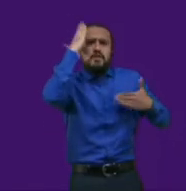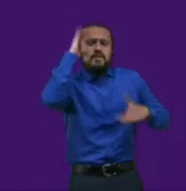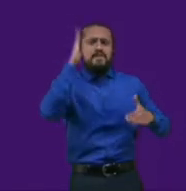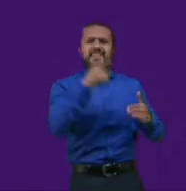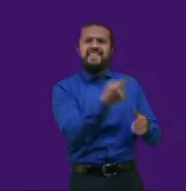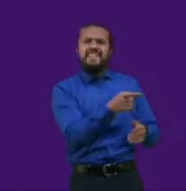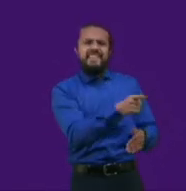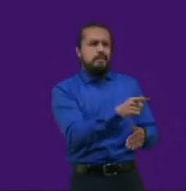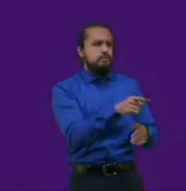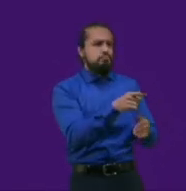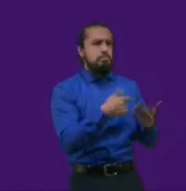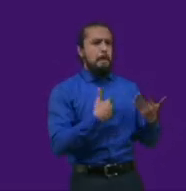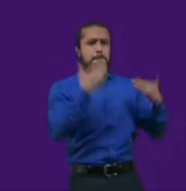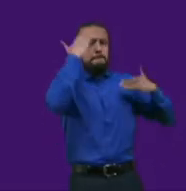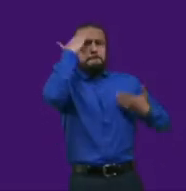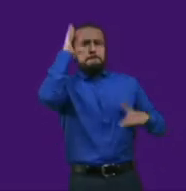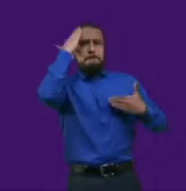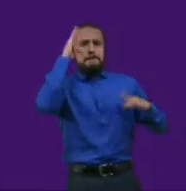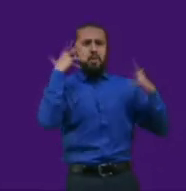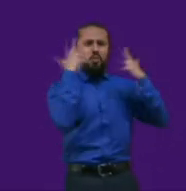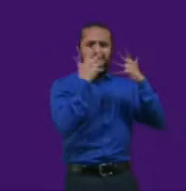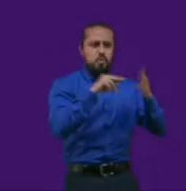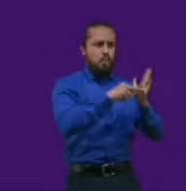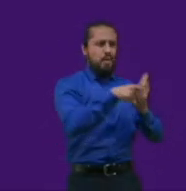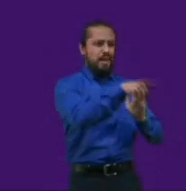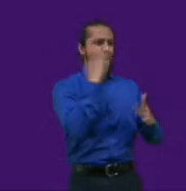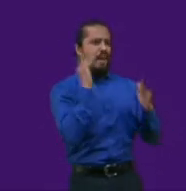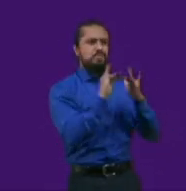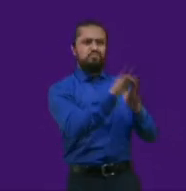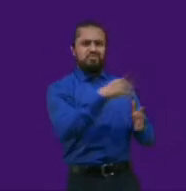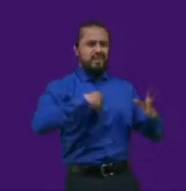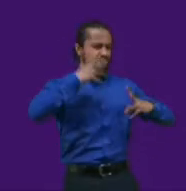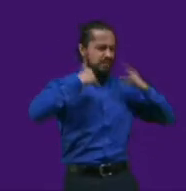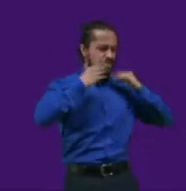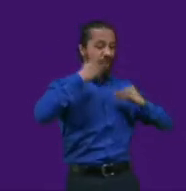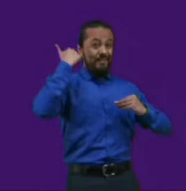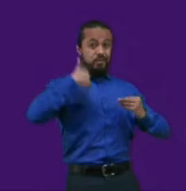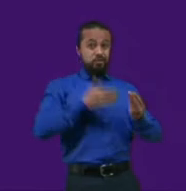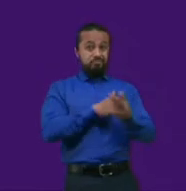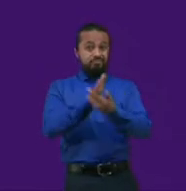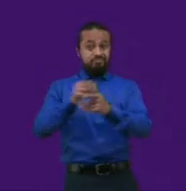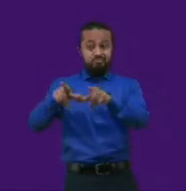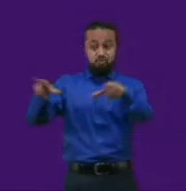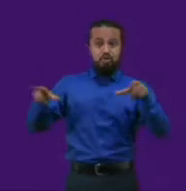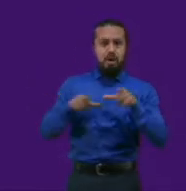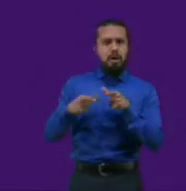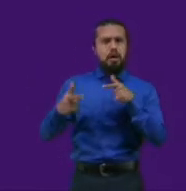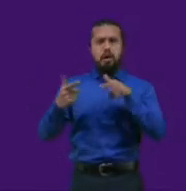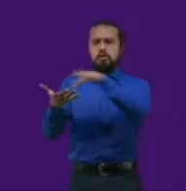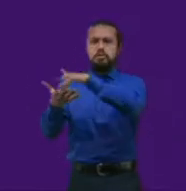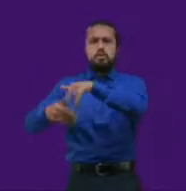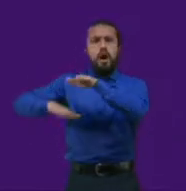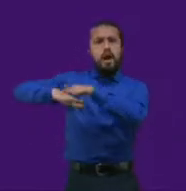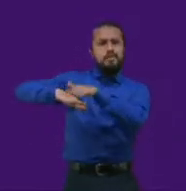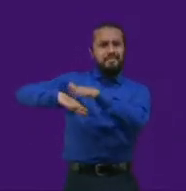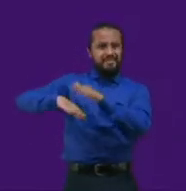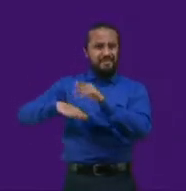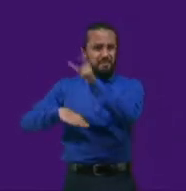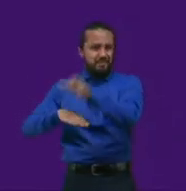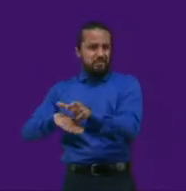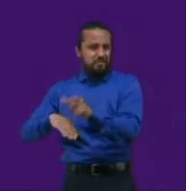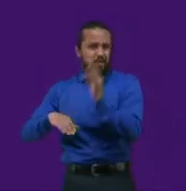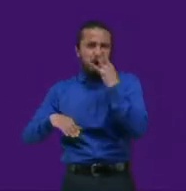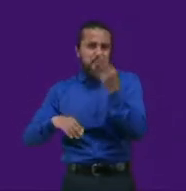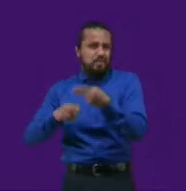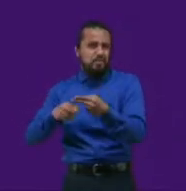fintech. Eso es una experiencia. Yo un día llegué a la oficina y le dije al CTO, le dije, ¿viste, Hugo? Yo por ahí leí